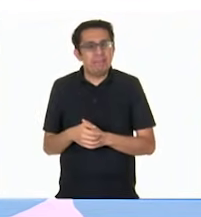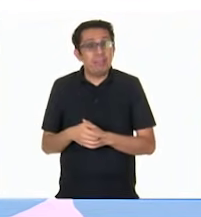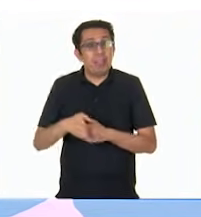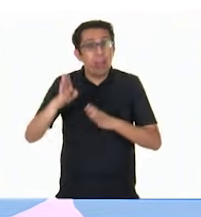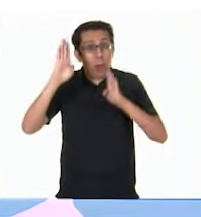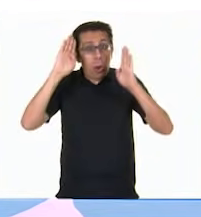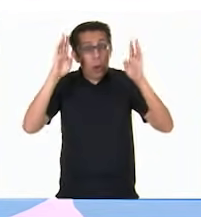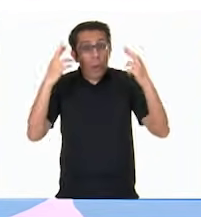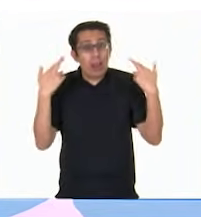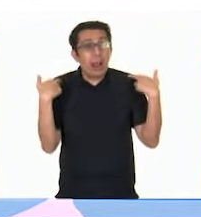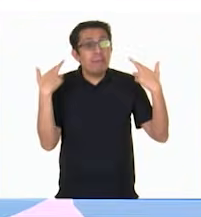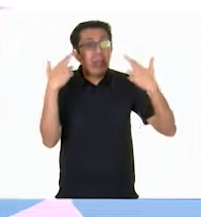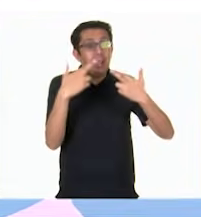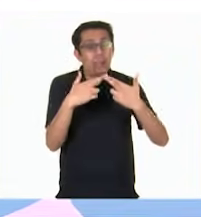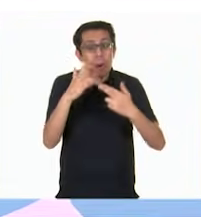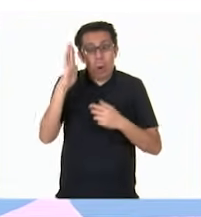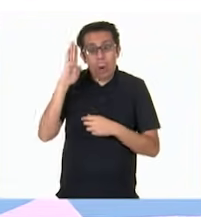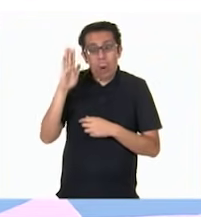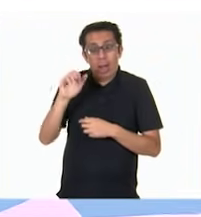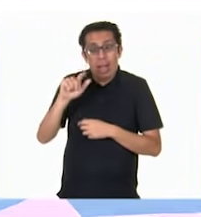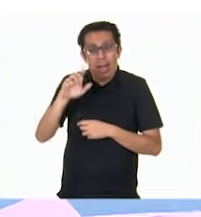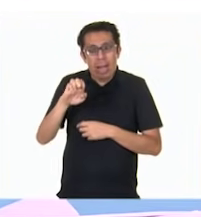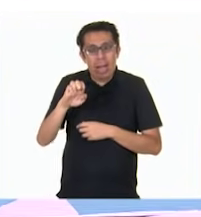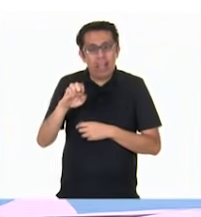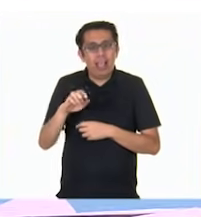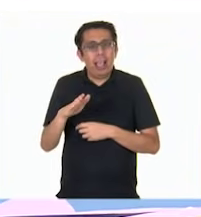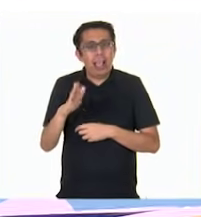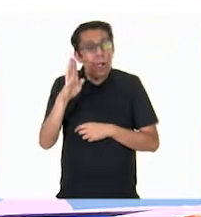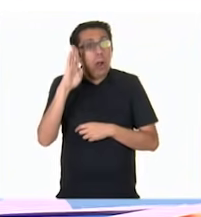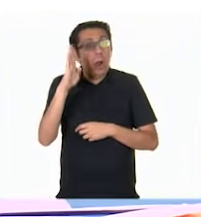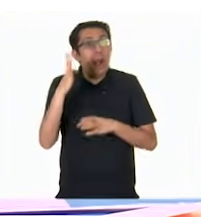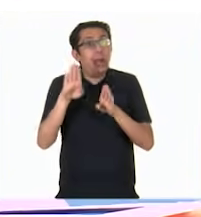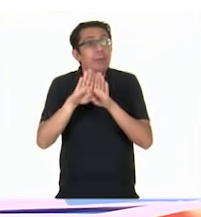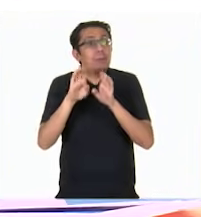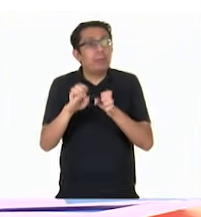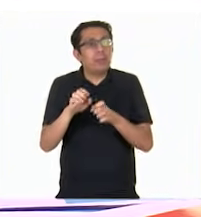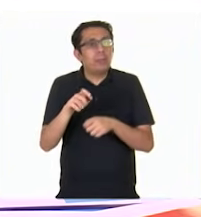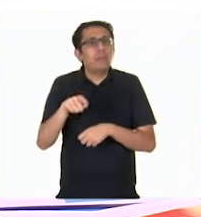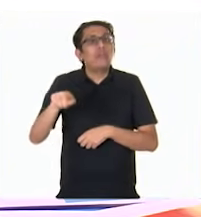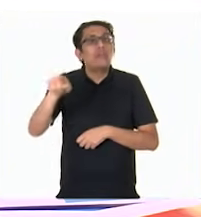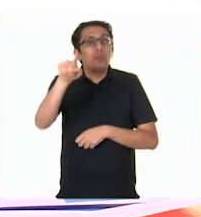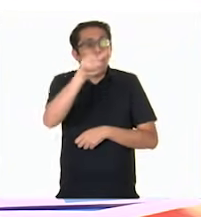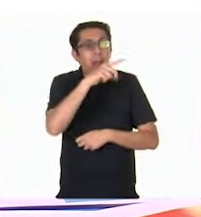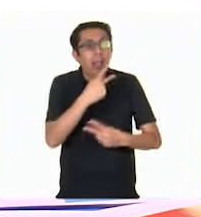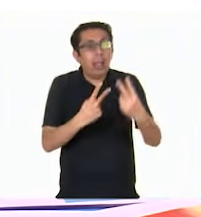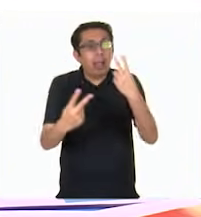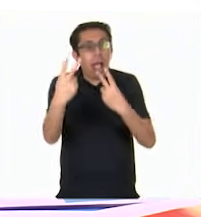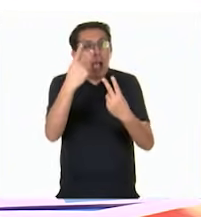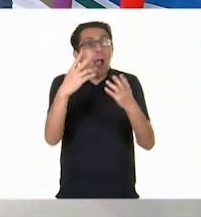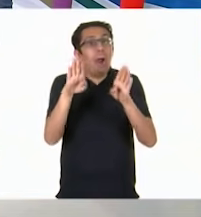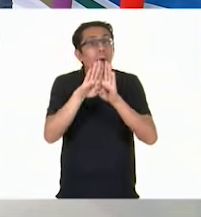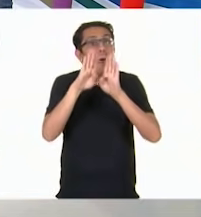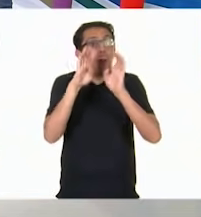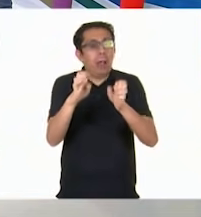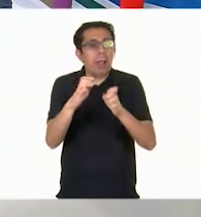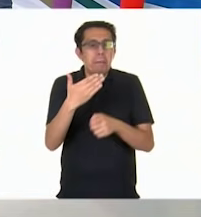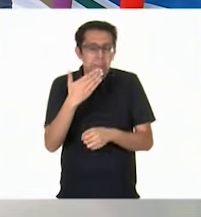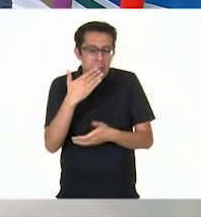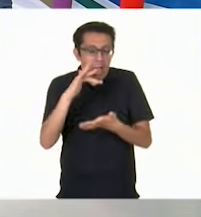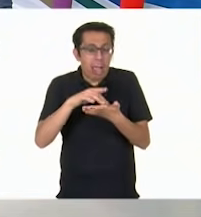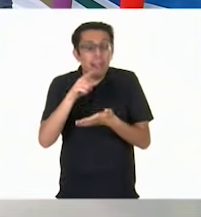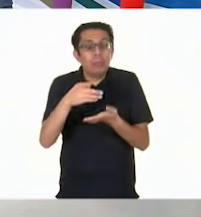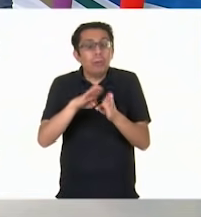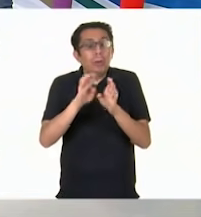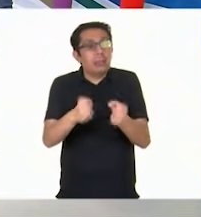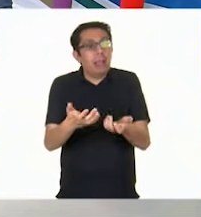¡Hola, maestro! ¡Hola, Ale! ¡Hola, Jenny! ¿Cómo están? ¿Y ustedes del otro lado? Muy bien, Ale. Gracias. ¿Tú qué